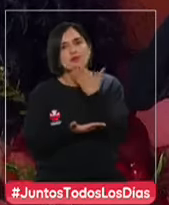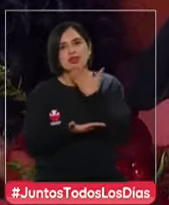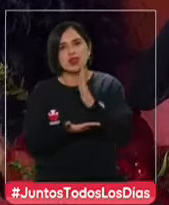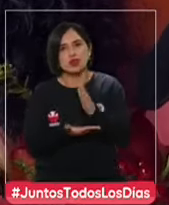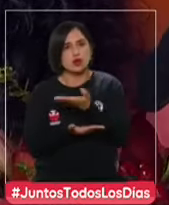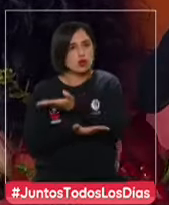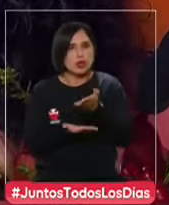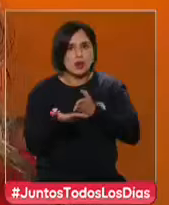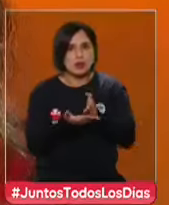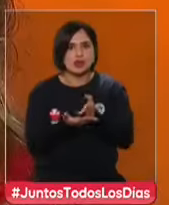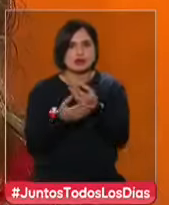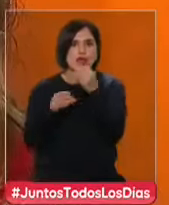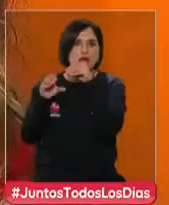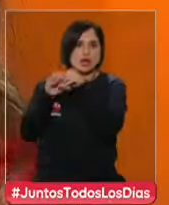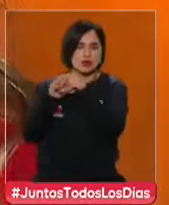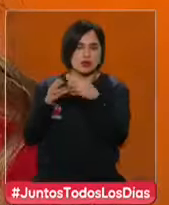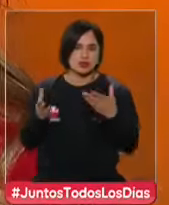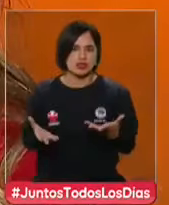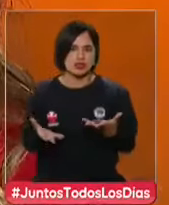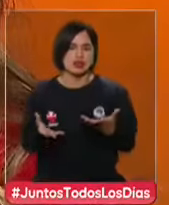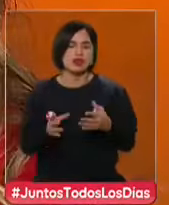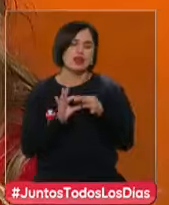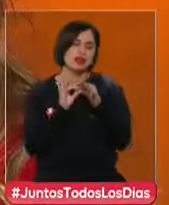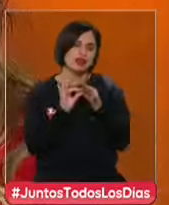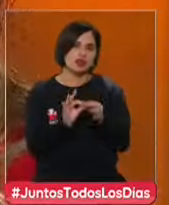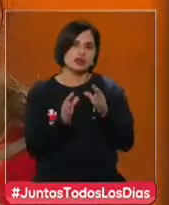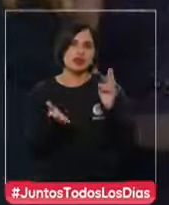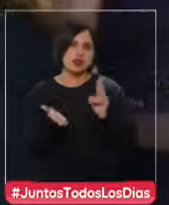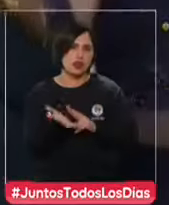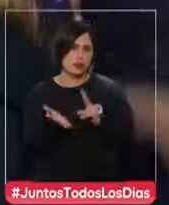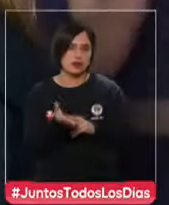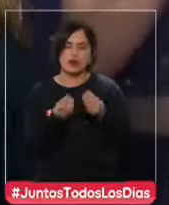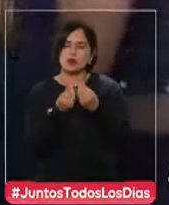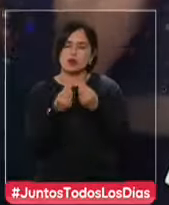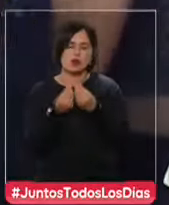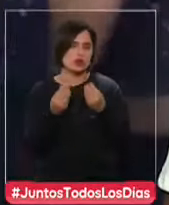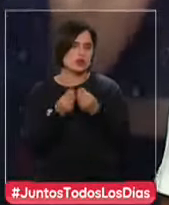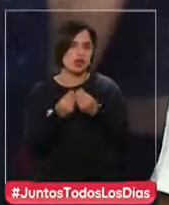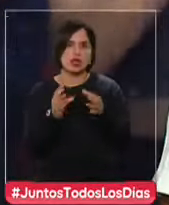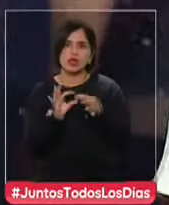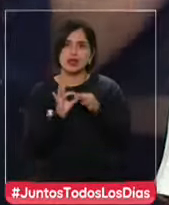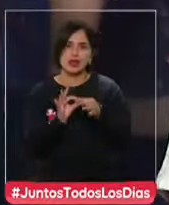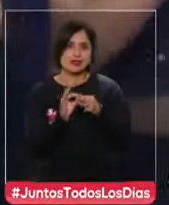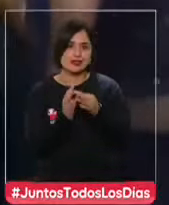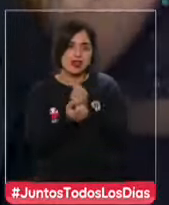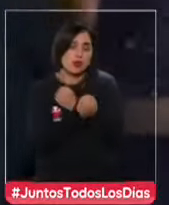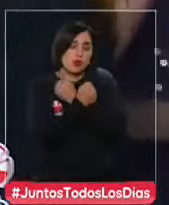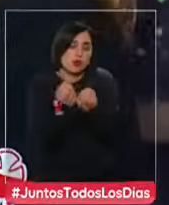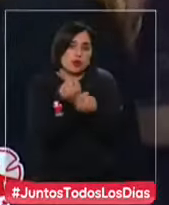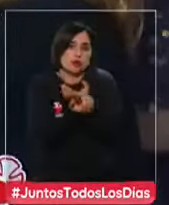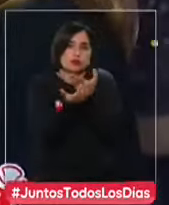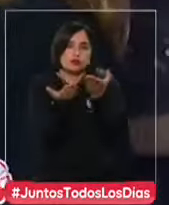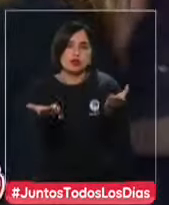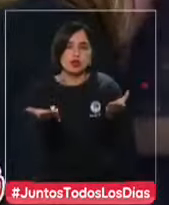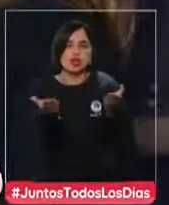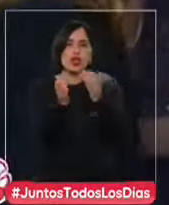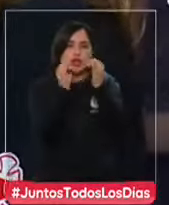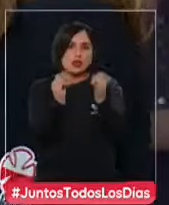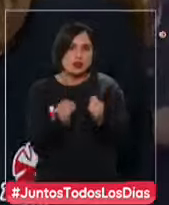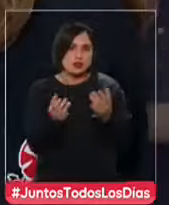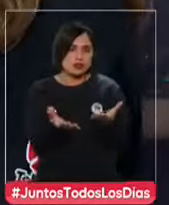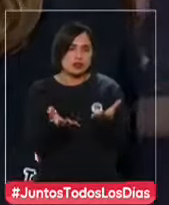ustedes empiecen a depositar. Gracias, de verdad. Muchas gracias por todo el amor que entregaron. Y de esta manera, con